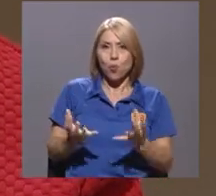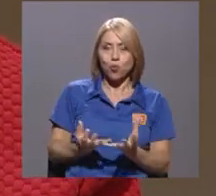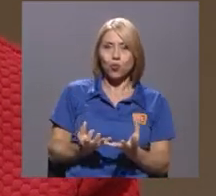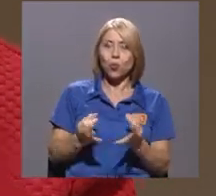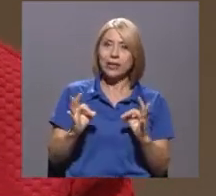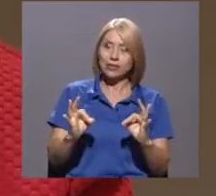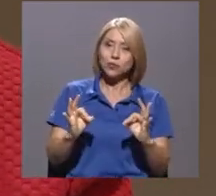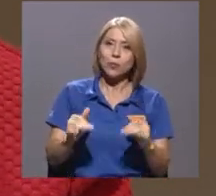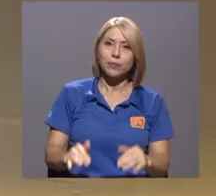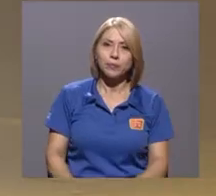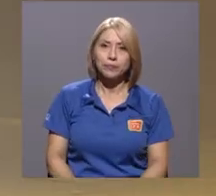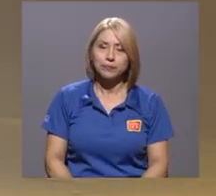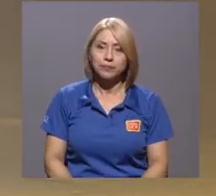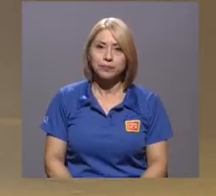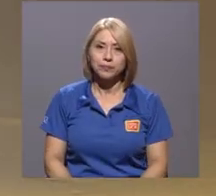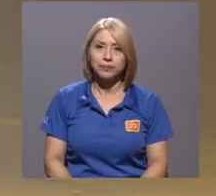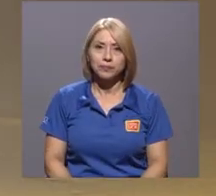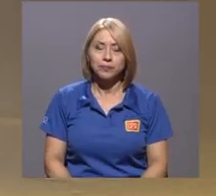súper